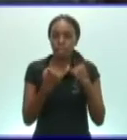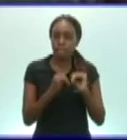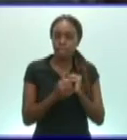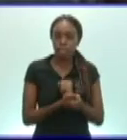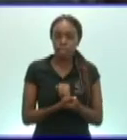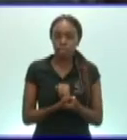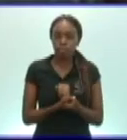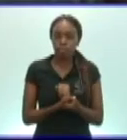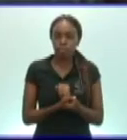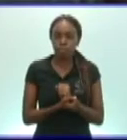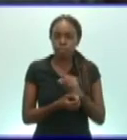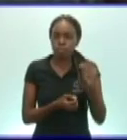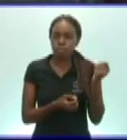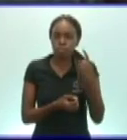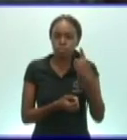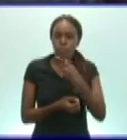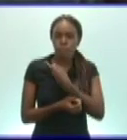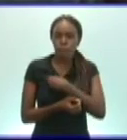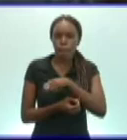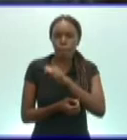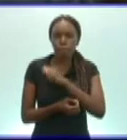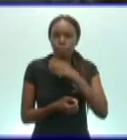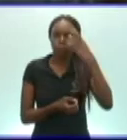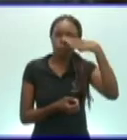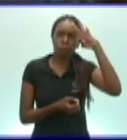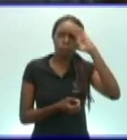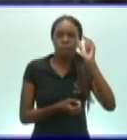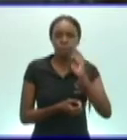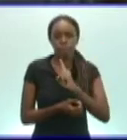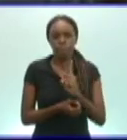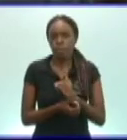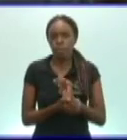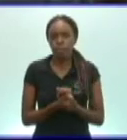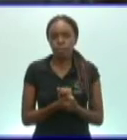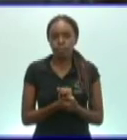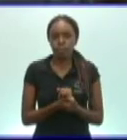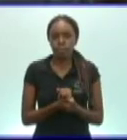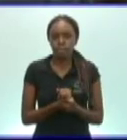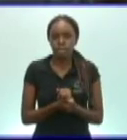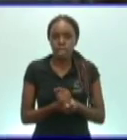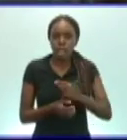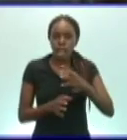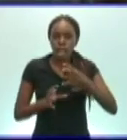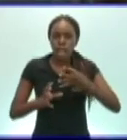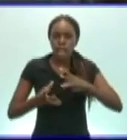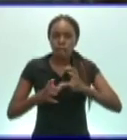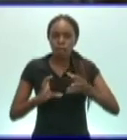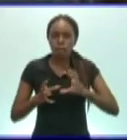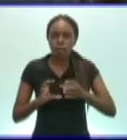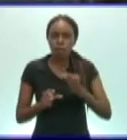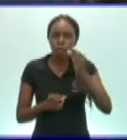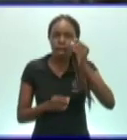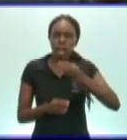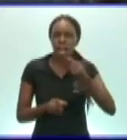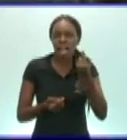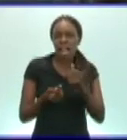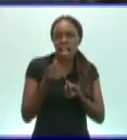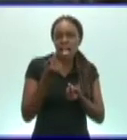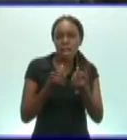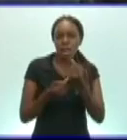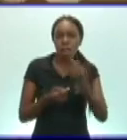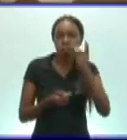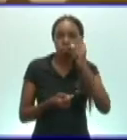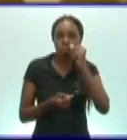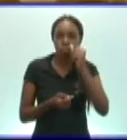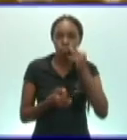usted fuera español, que fuera cubano, sino la actitud que mantuvieran cada uno de estos hombres respecto a la independencia de